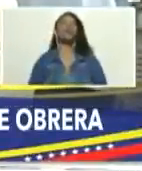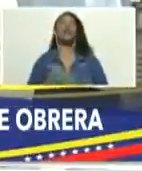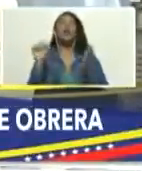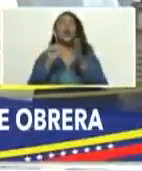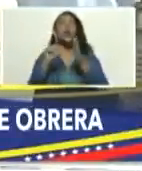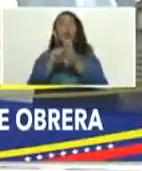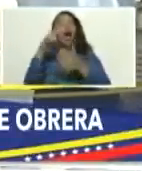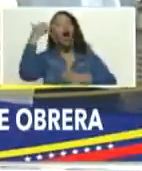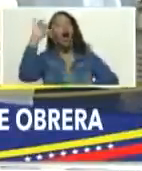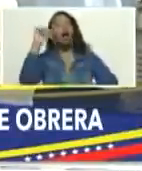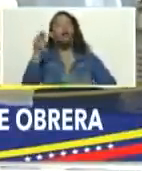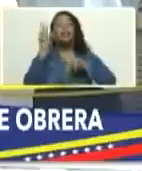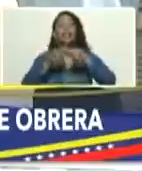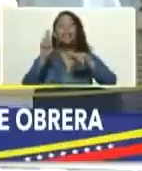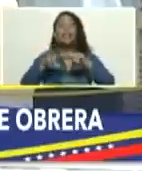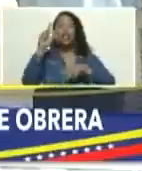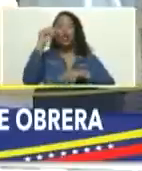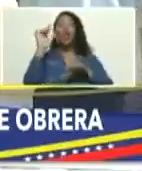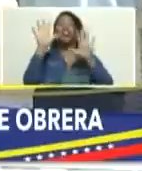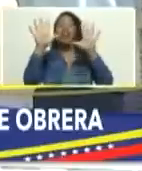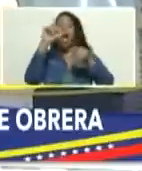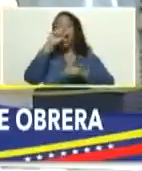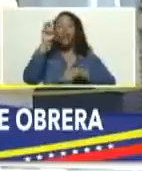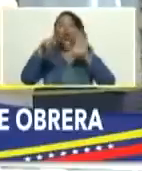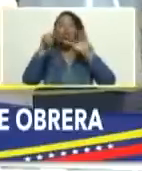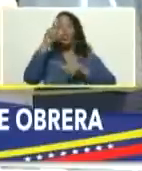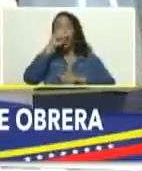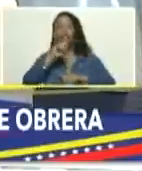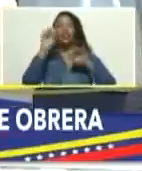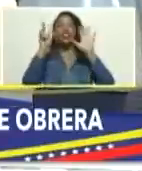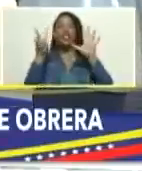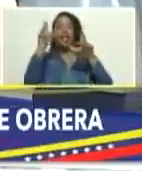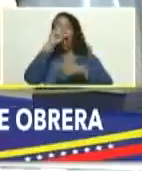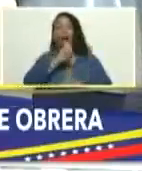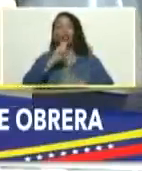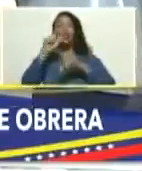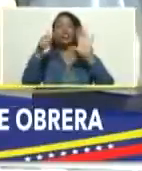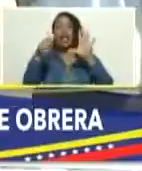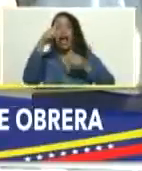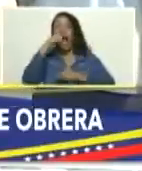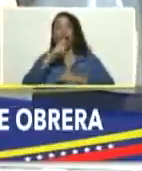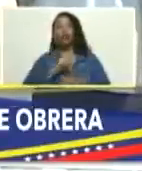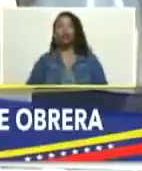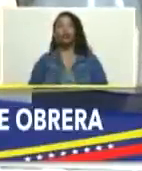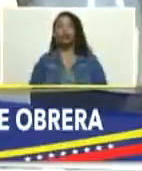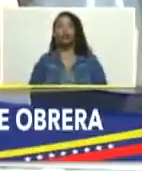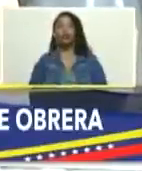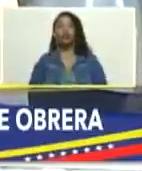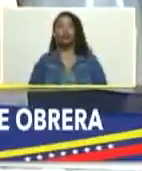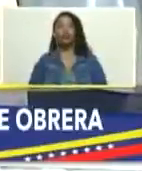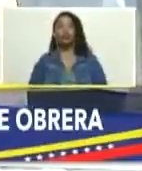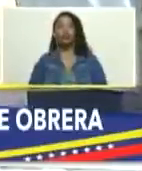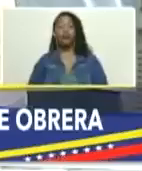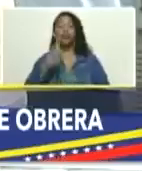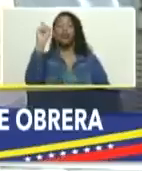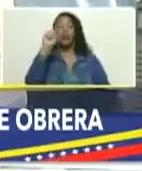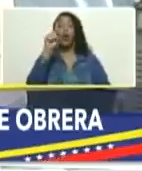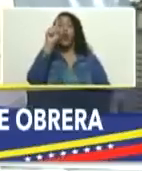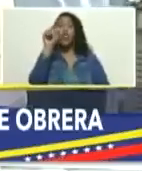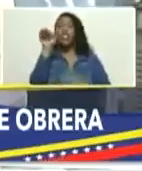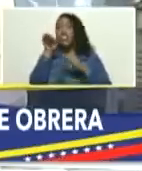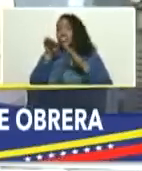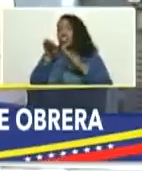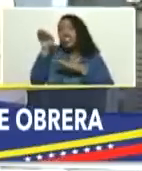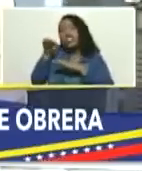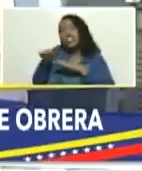hay niños de 10 años, 12 años, 7 años, 6 años, e inclusive un chipilín que